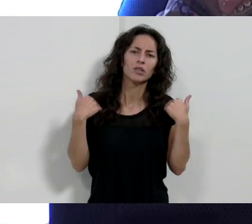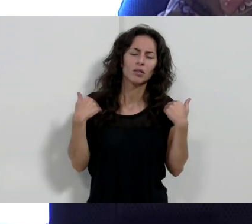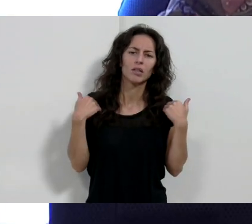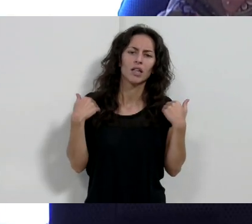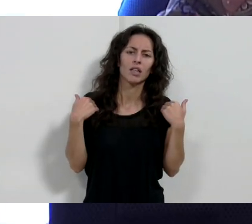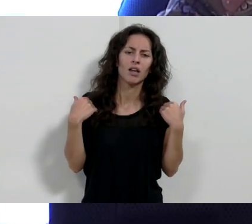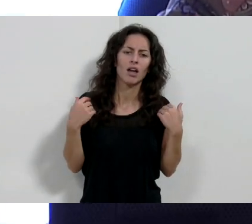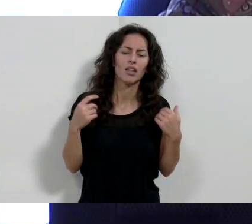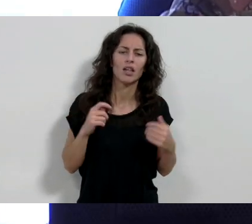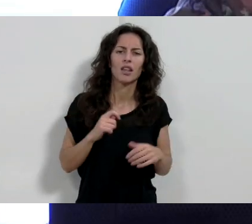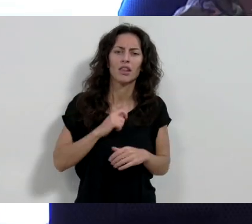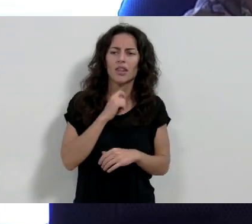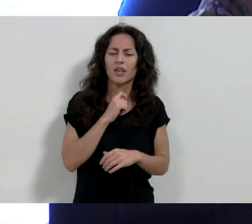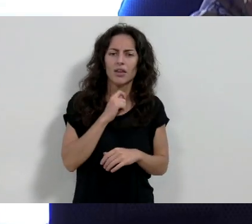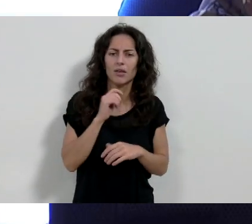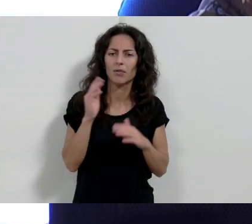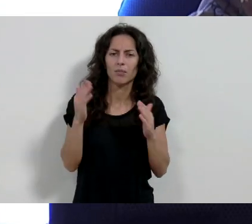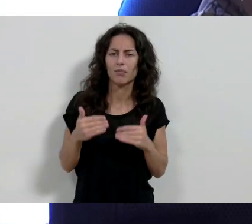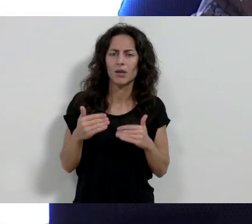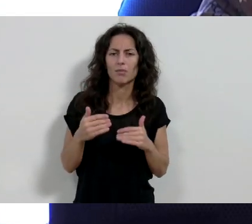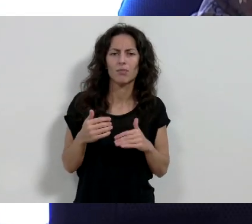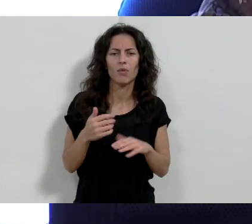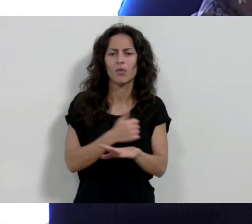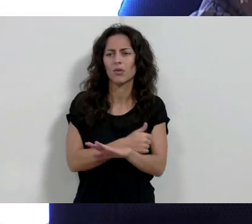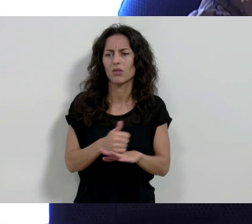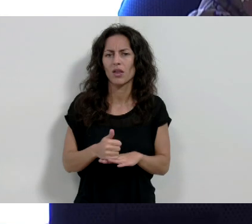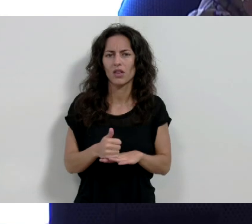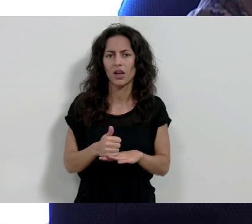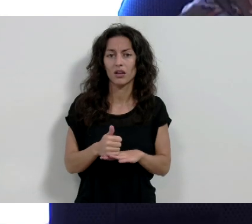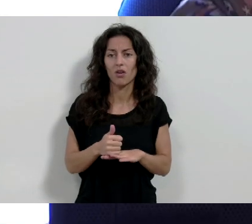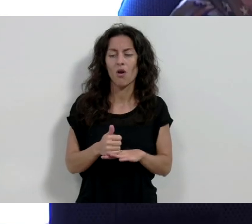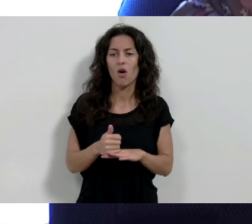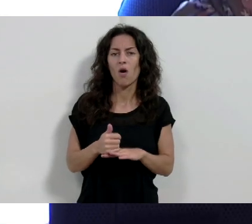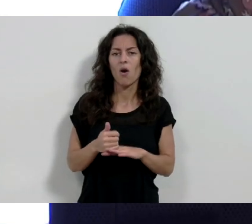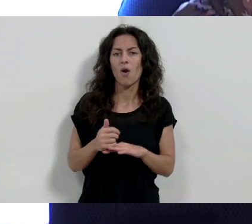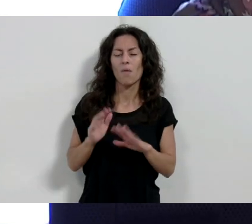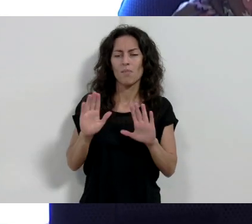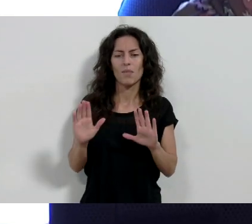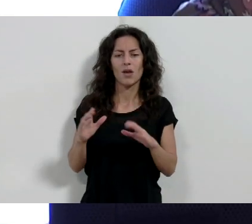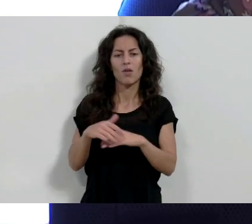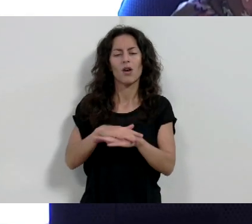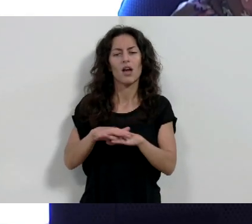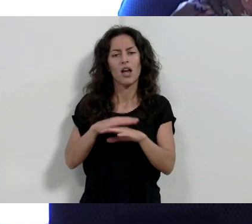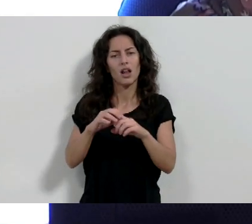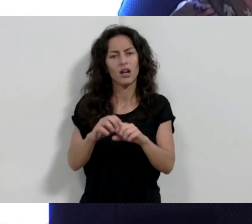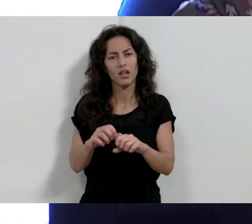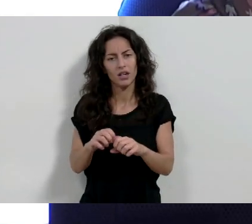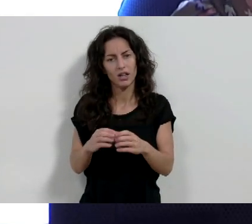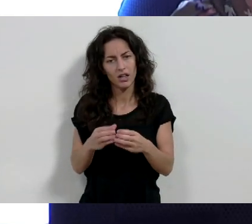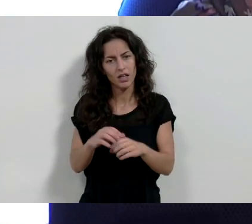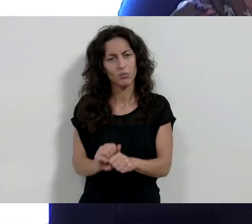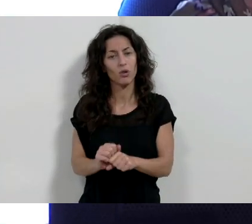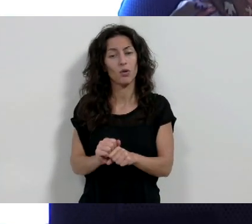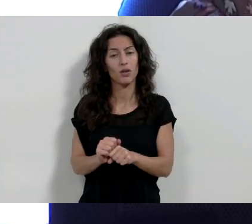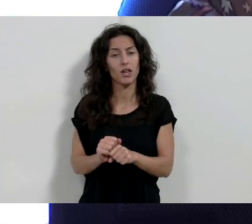responsable, mientras que el equipo de gobierno al que tiene la responsabilidad de gestionar un servicio municipal básico mira para